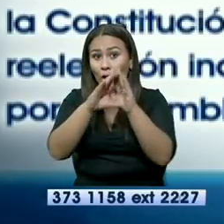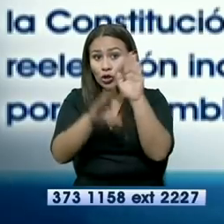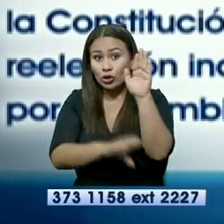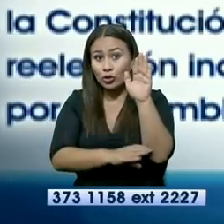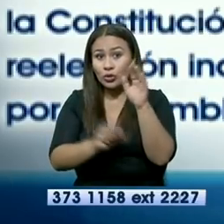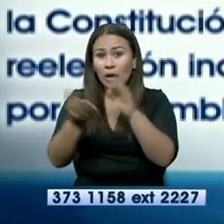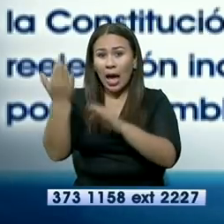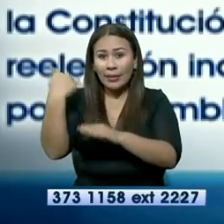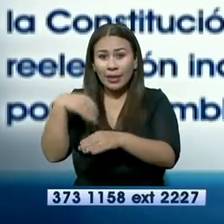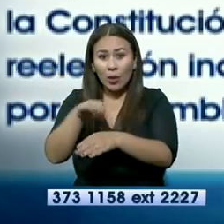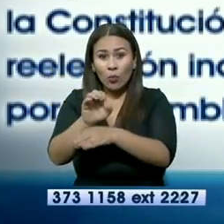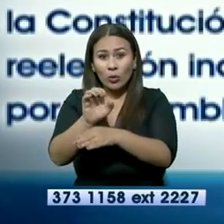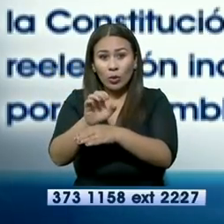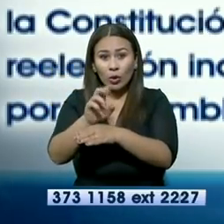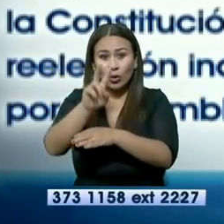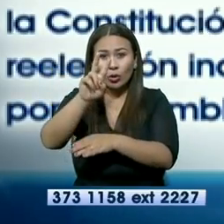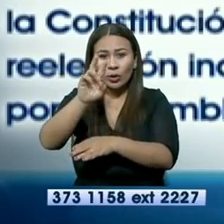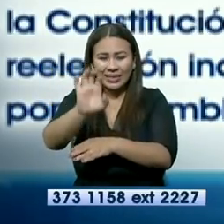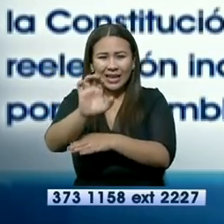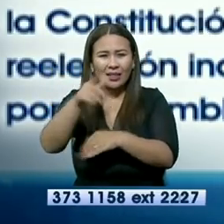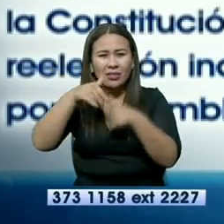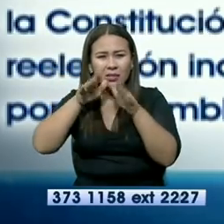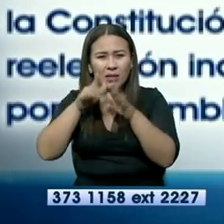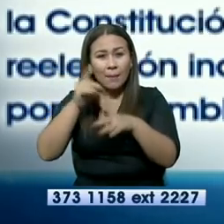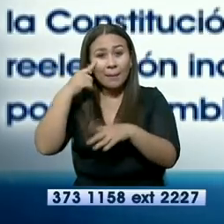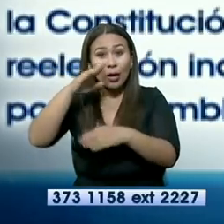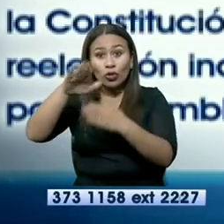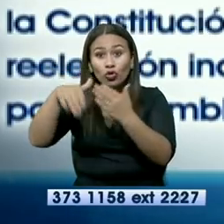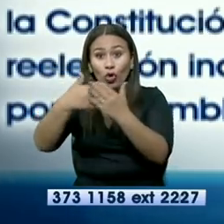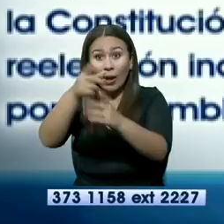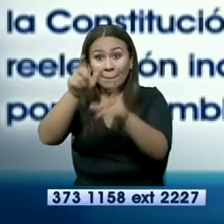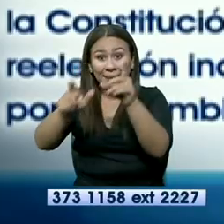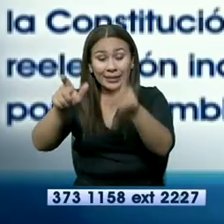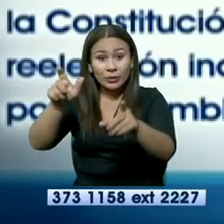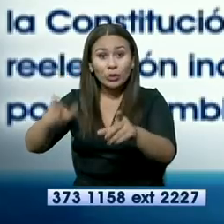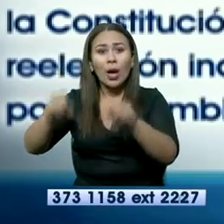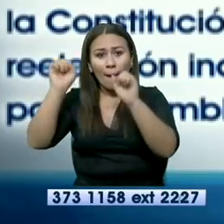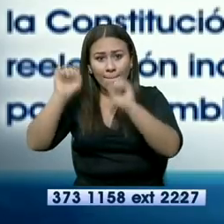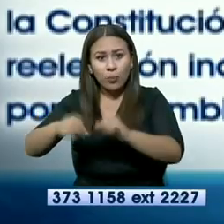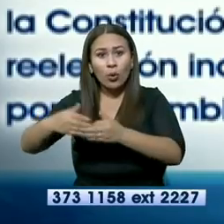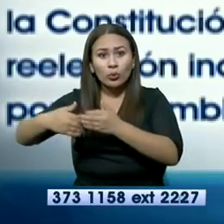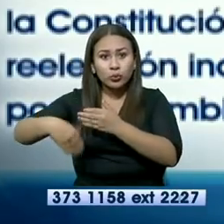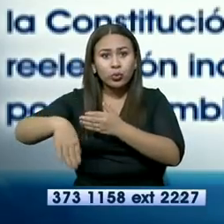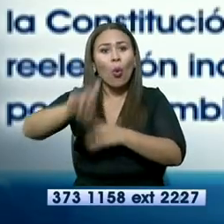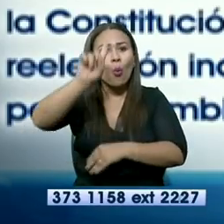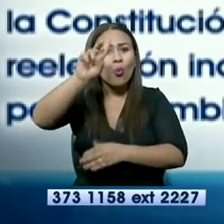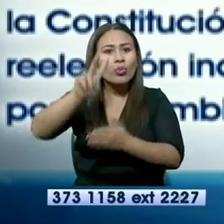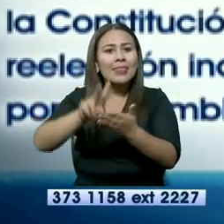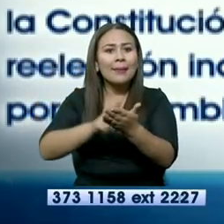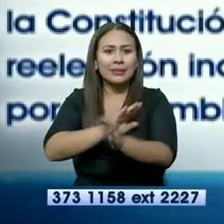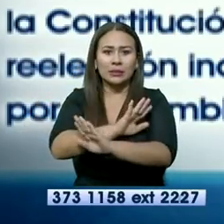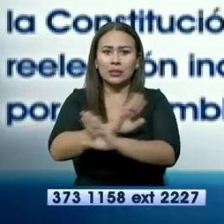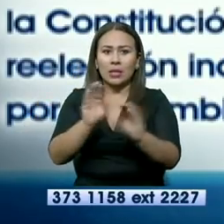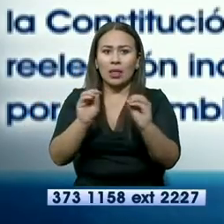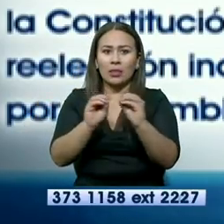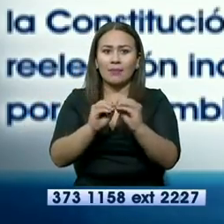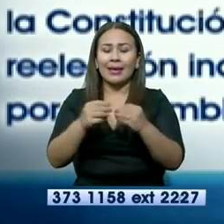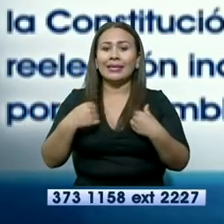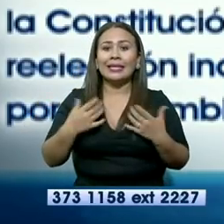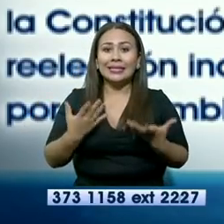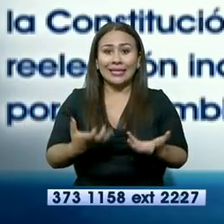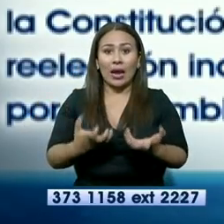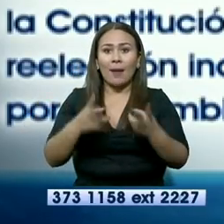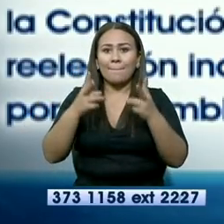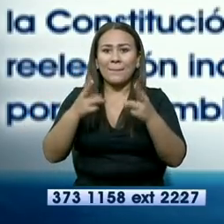Ecuador para que todas las autoridades de elección popular puedan ser reelectas por una sola vez para el mismo cargo, recuperando